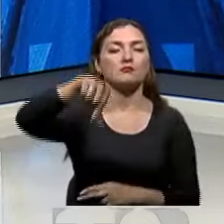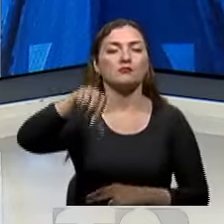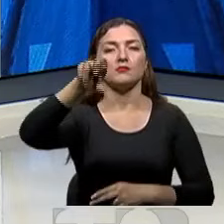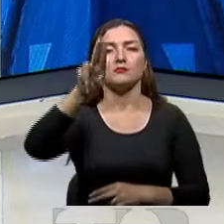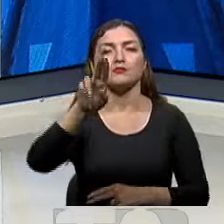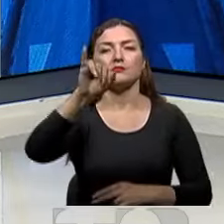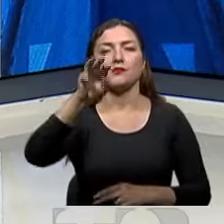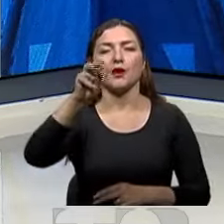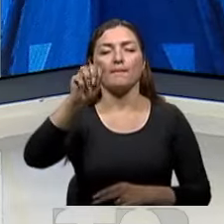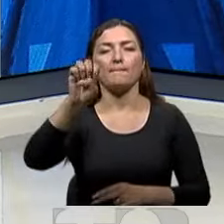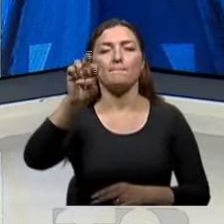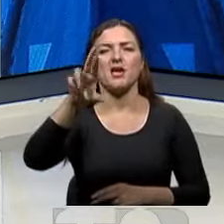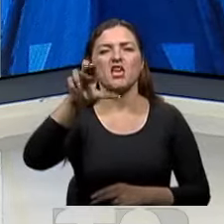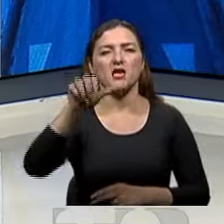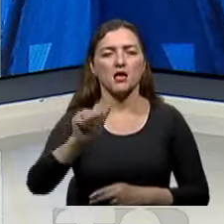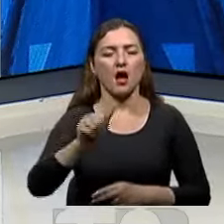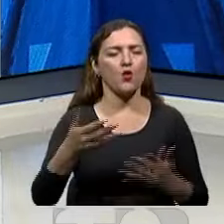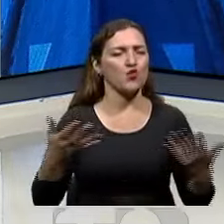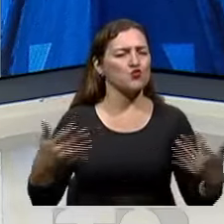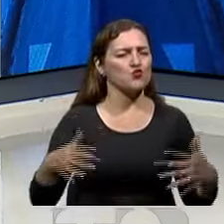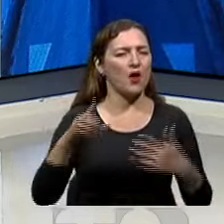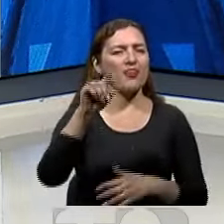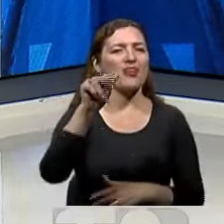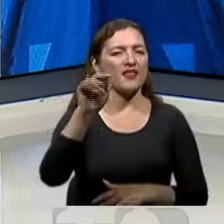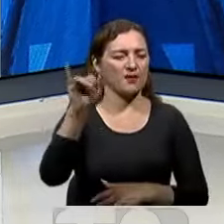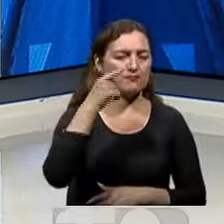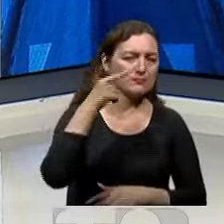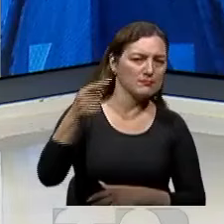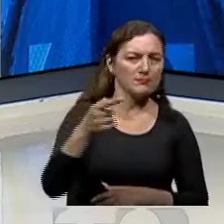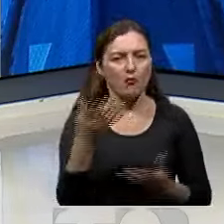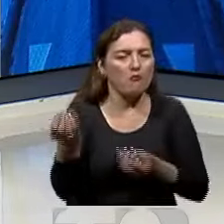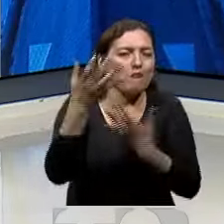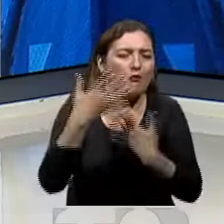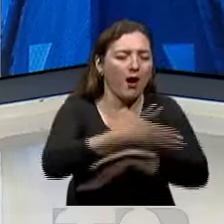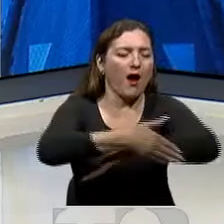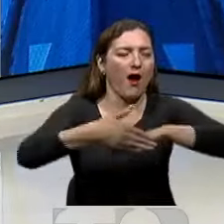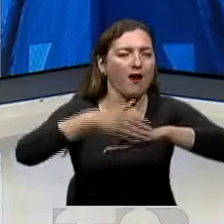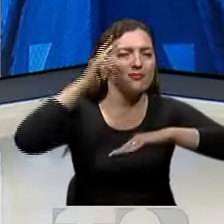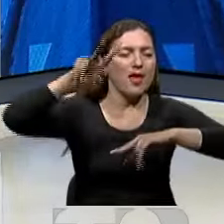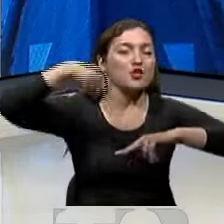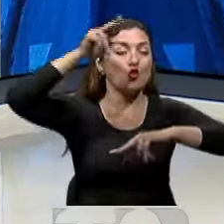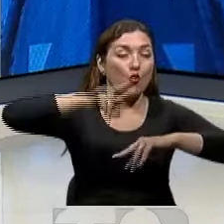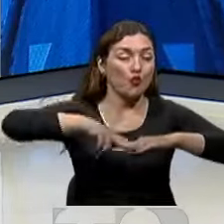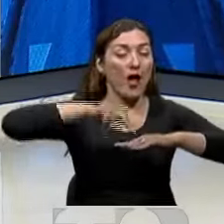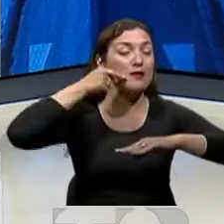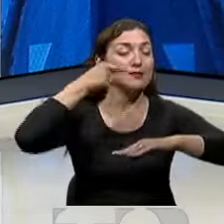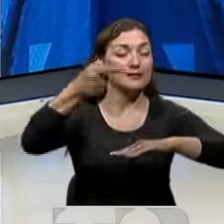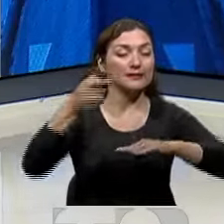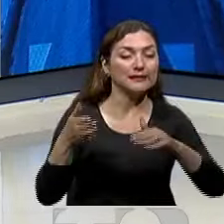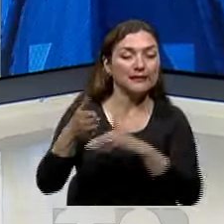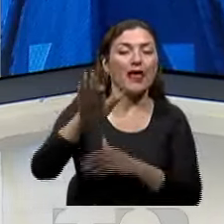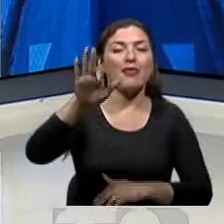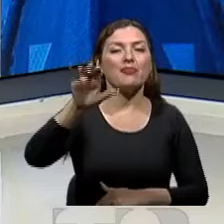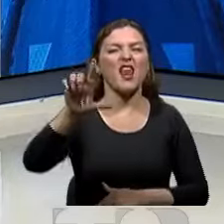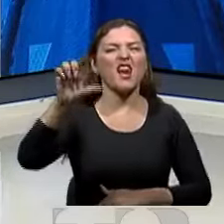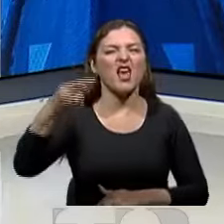Dani Feijó. Está en la calle El Nacional y El Telégrafo para contarnos qué delicias ofrecen en este lugar para antojarnos todos. Dani,